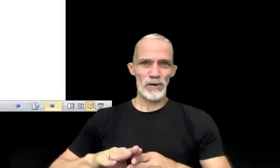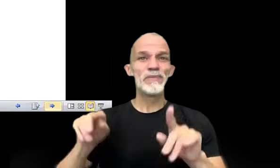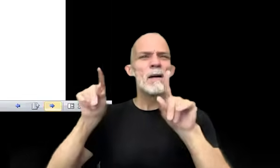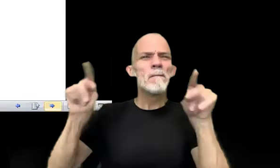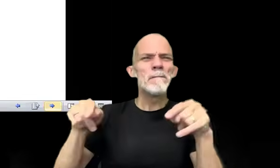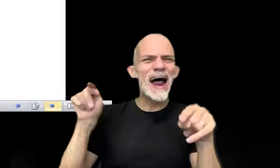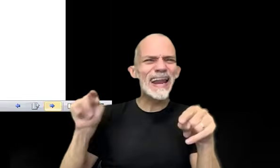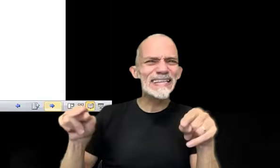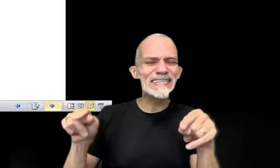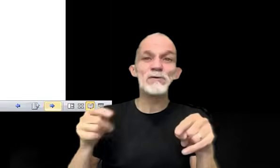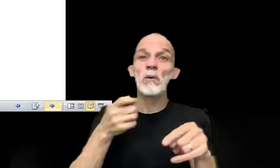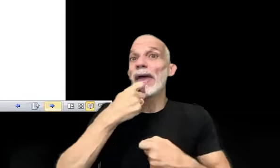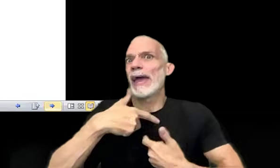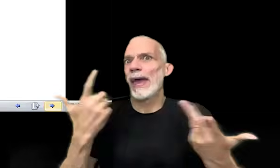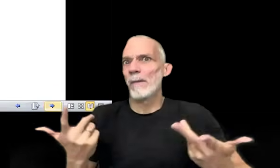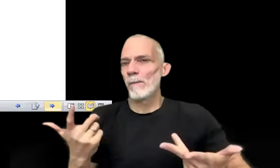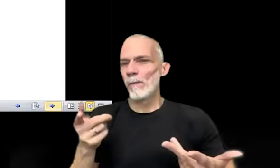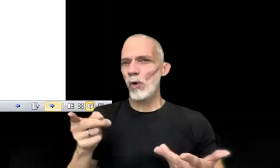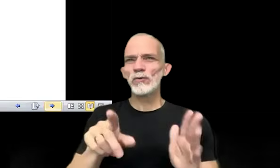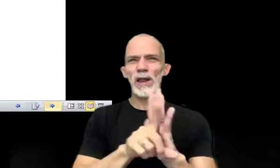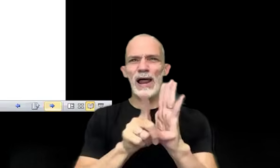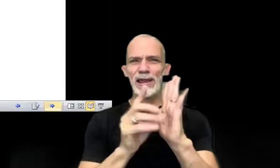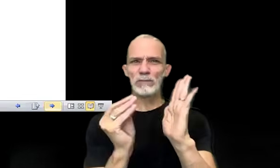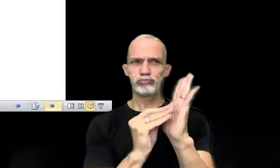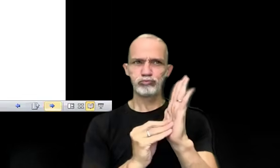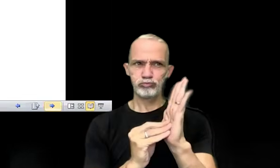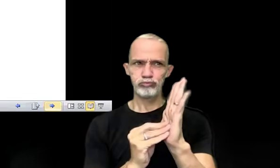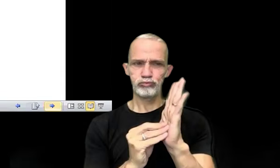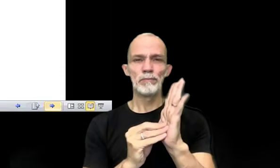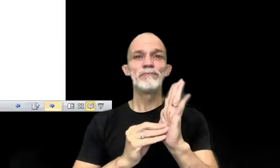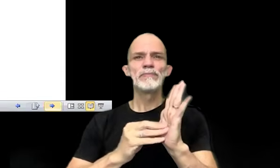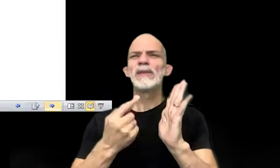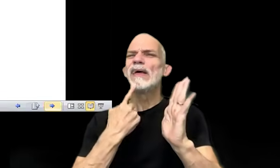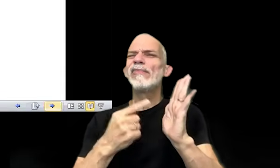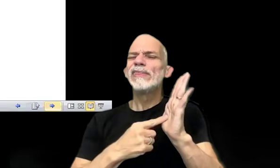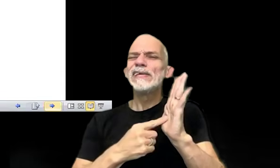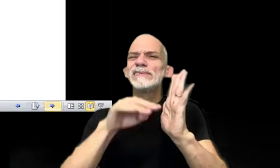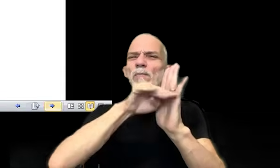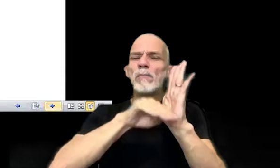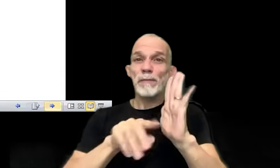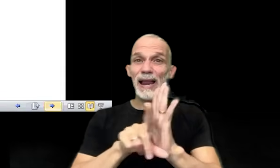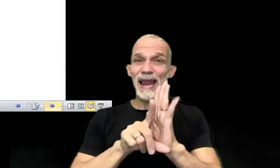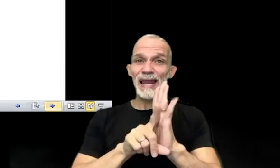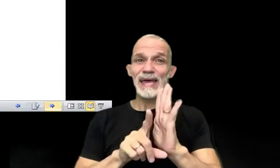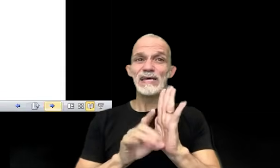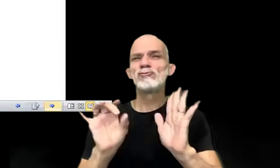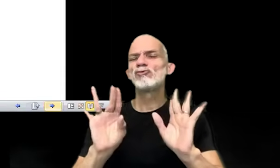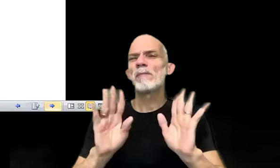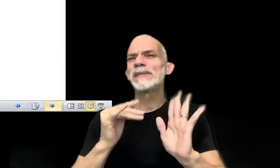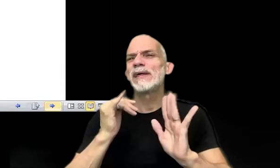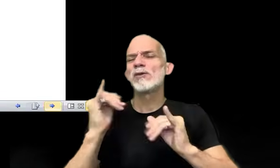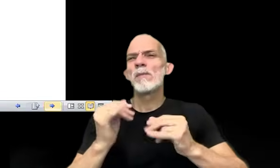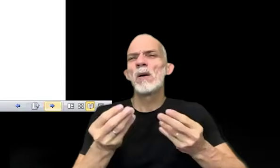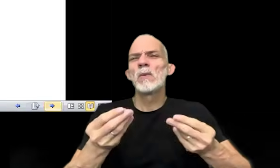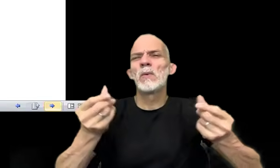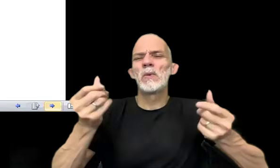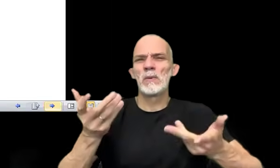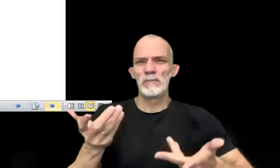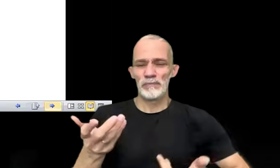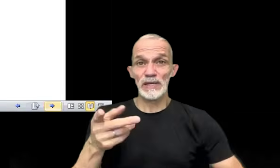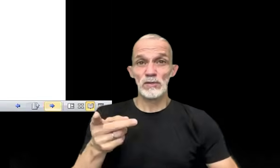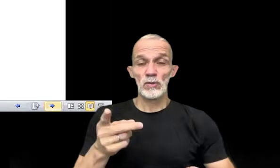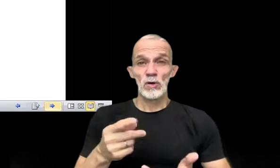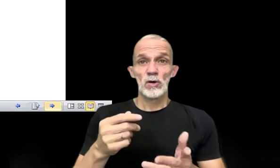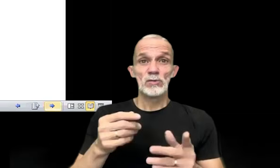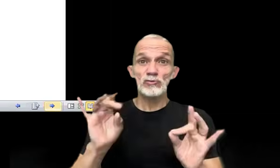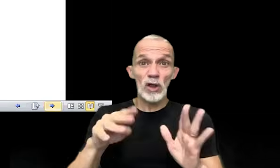entre paréntesis, sí, son ejemplos que la ley nombra solamente, no son taxativos, ¿sí?